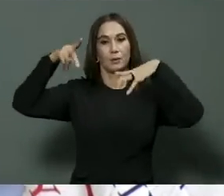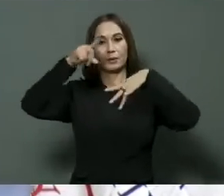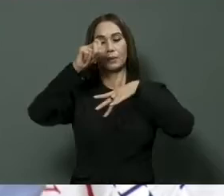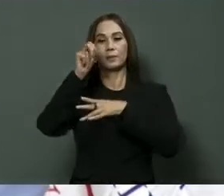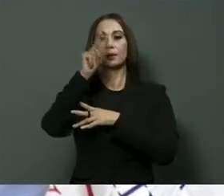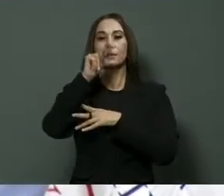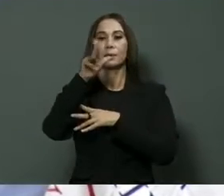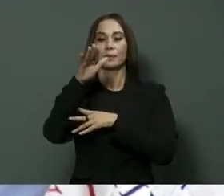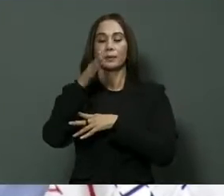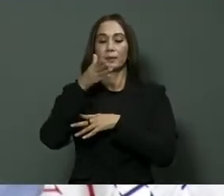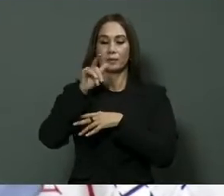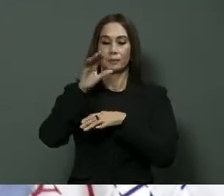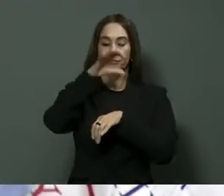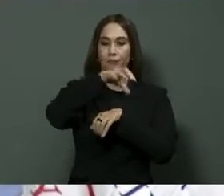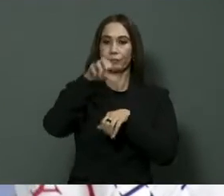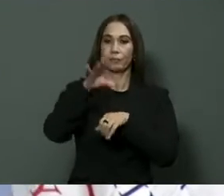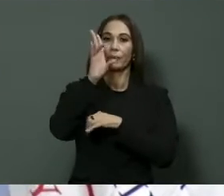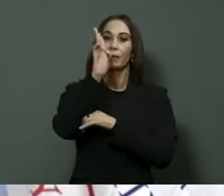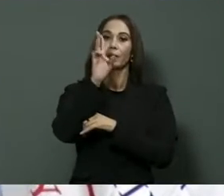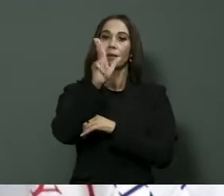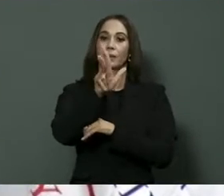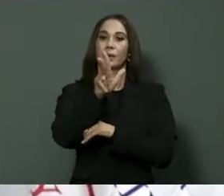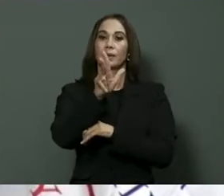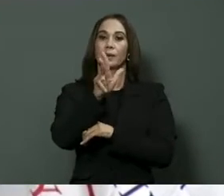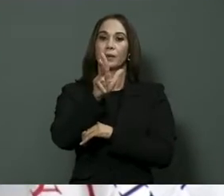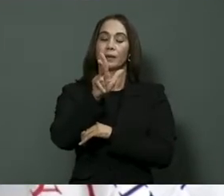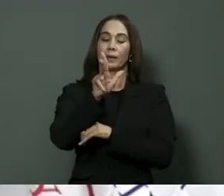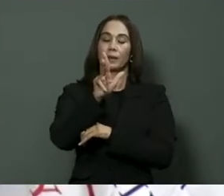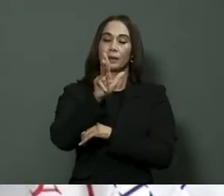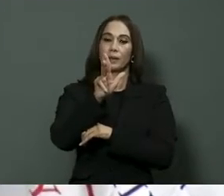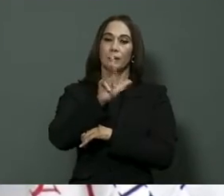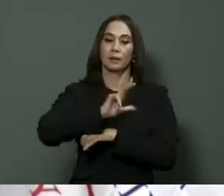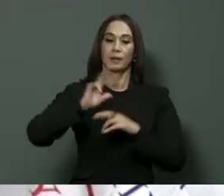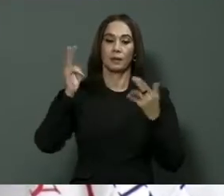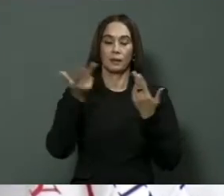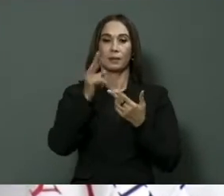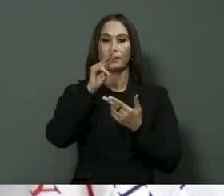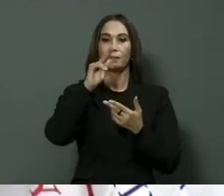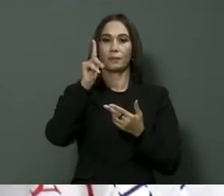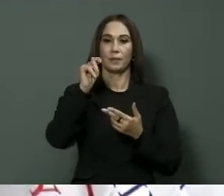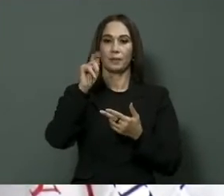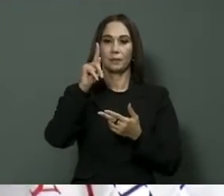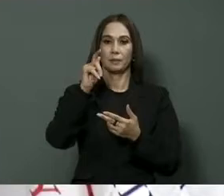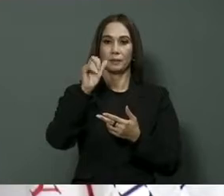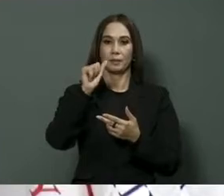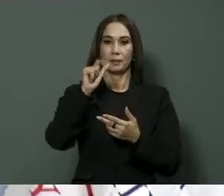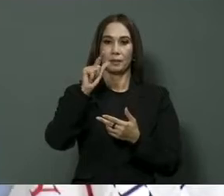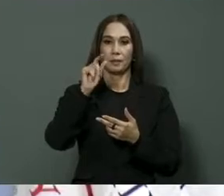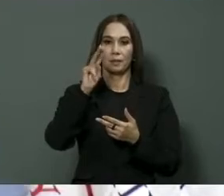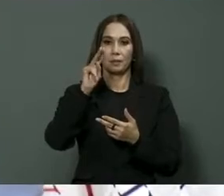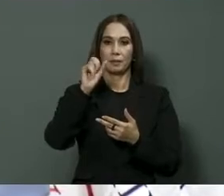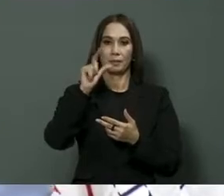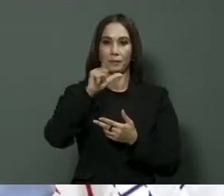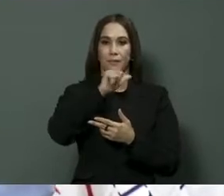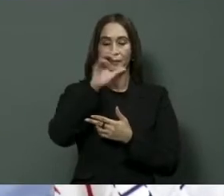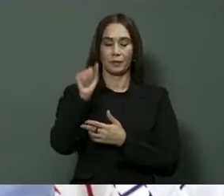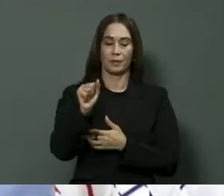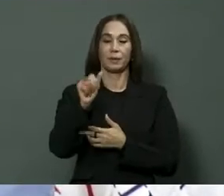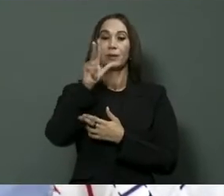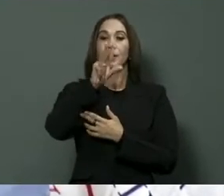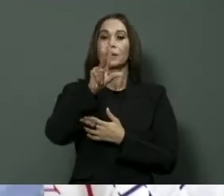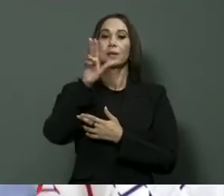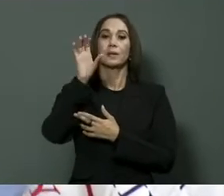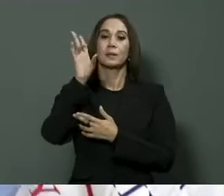distribuirán de la siguiente manera: 73 en el sector Vista al Valle, 26 en Santa Ana y